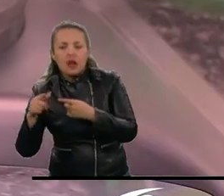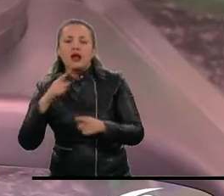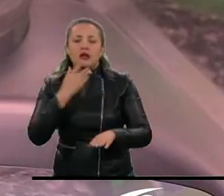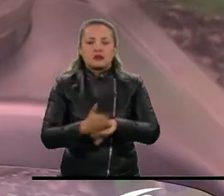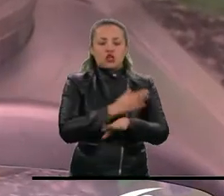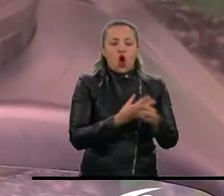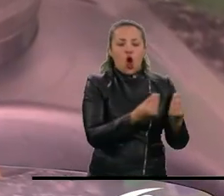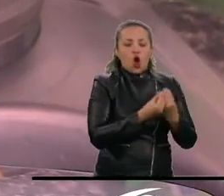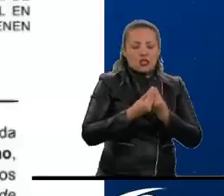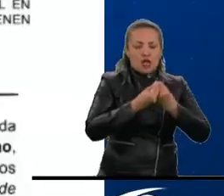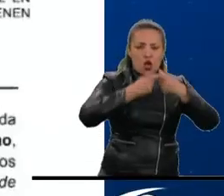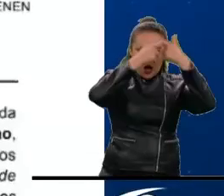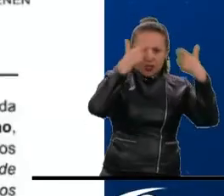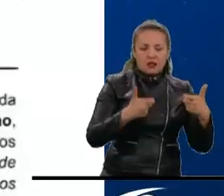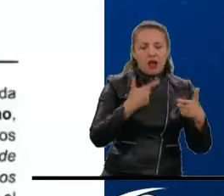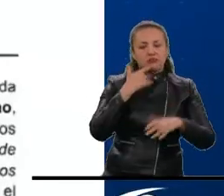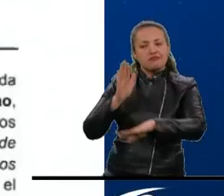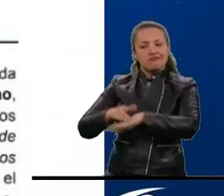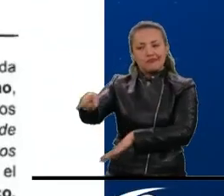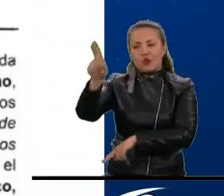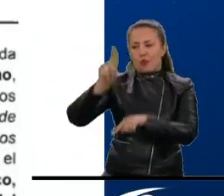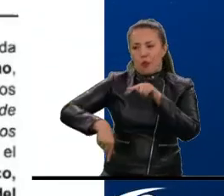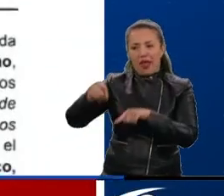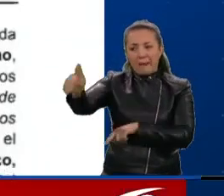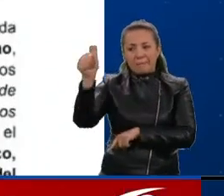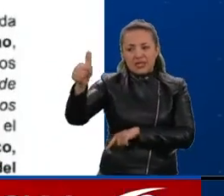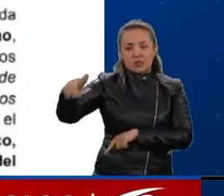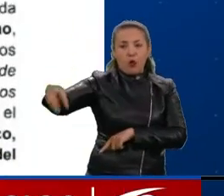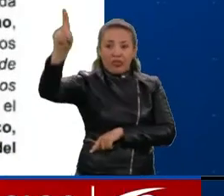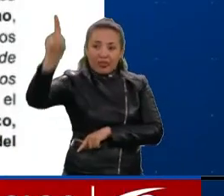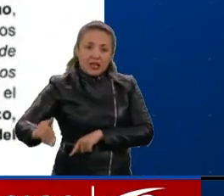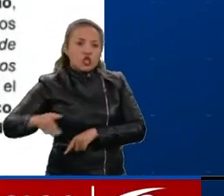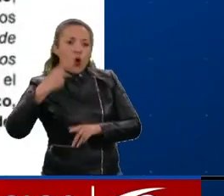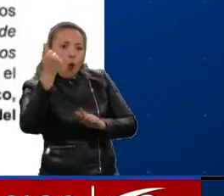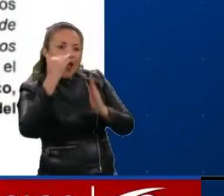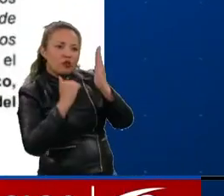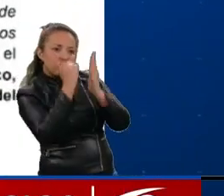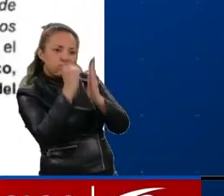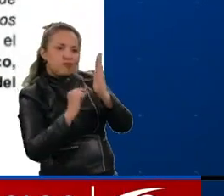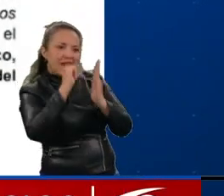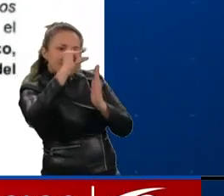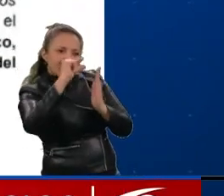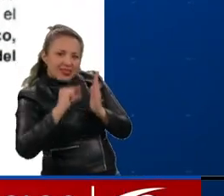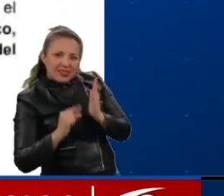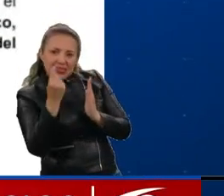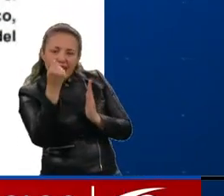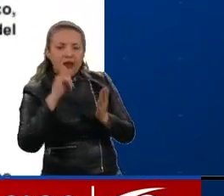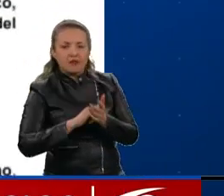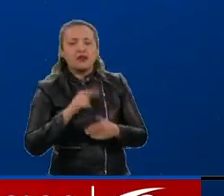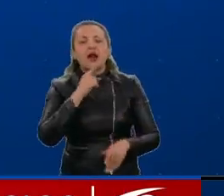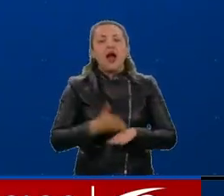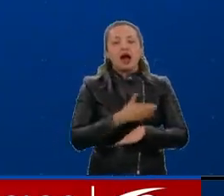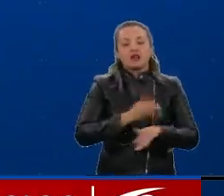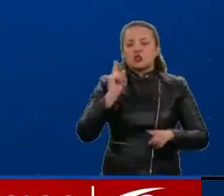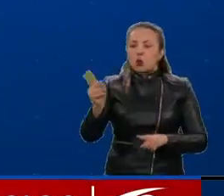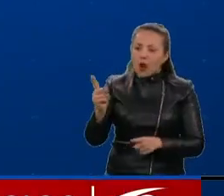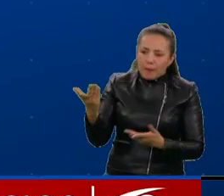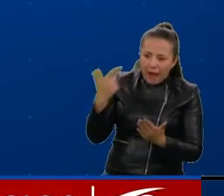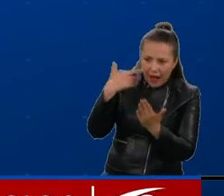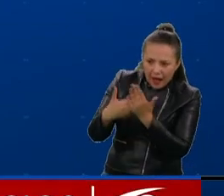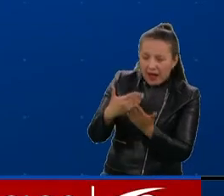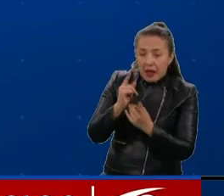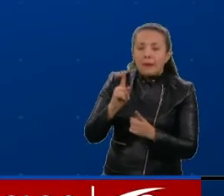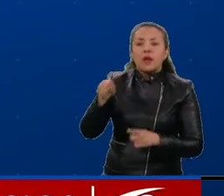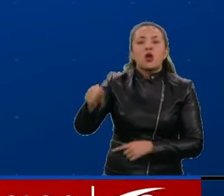Estado. Por falta de competencia, el Consejo de Estado suspendió provisionalmente el decreto con el que el presidente